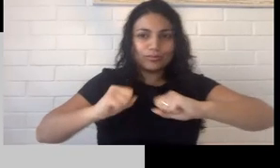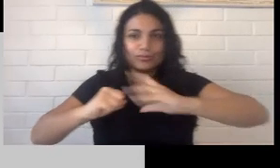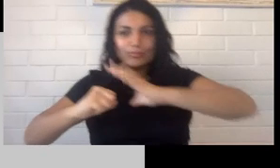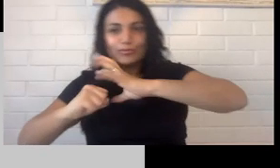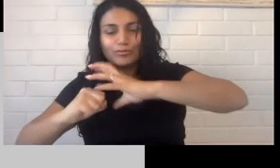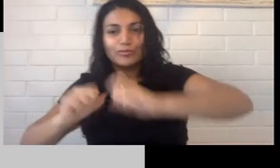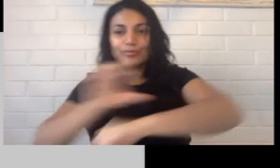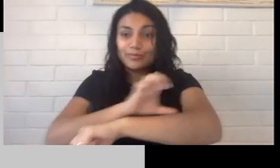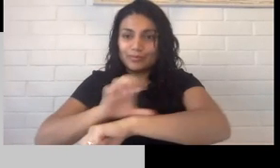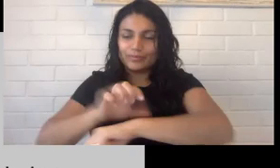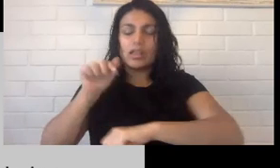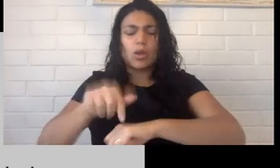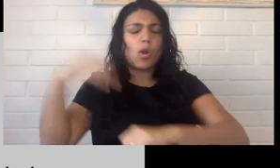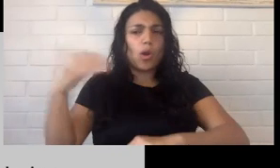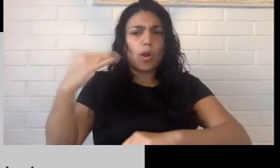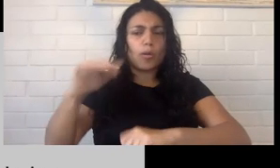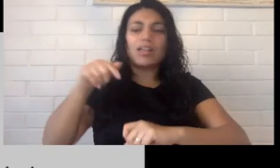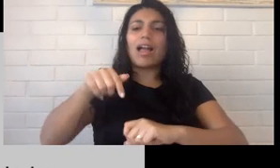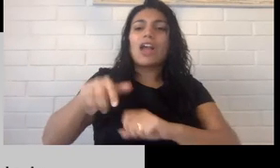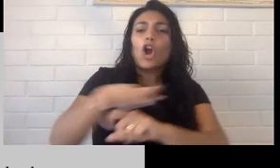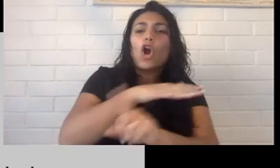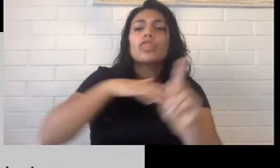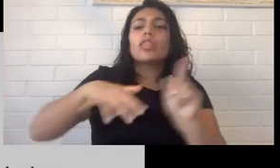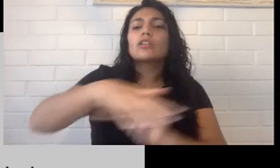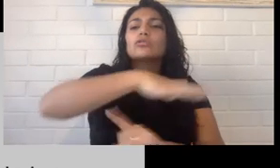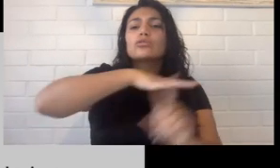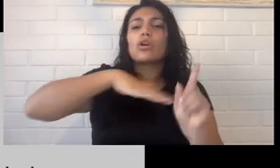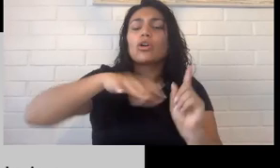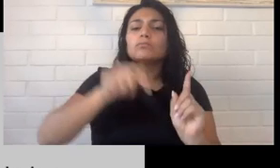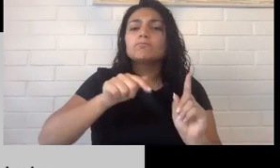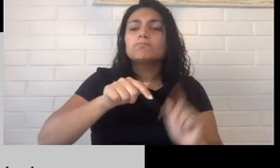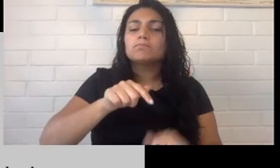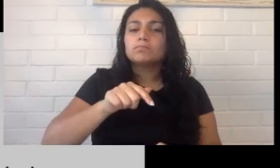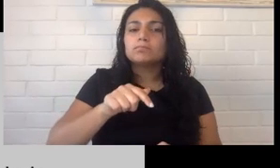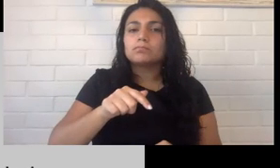de lo que podemos considerar